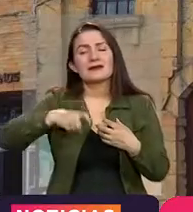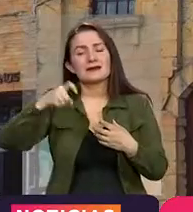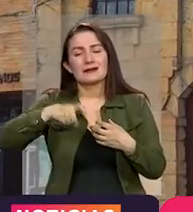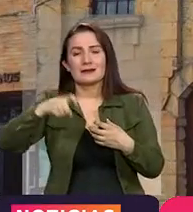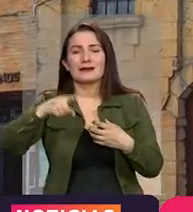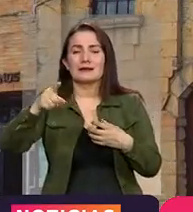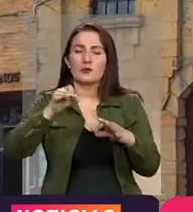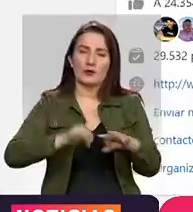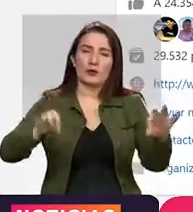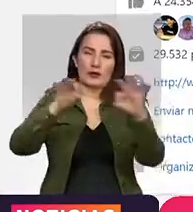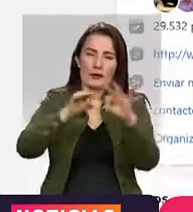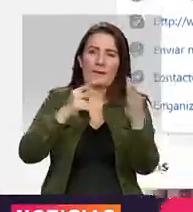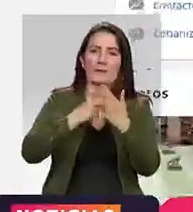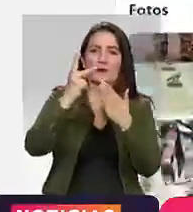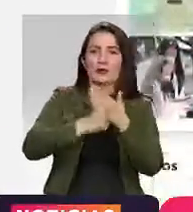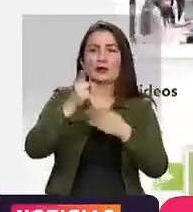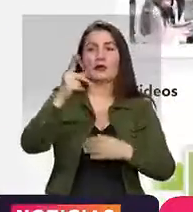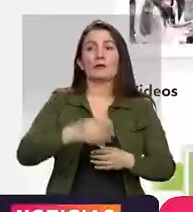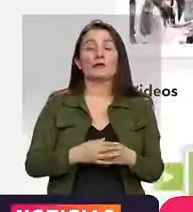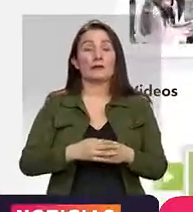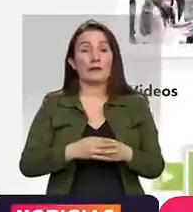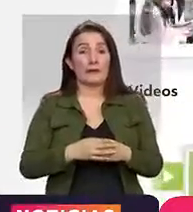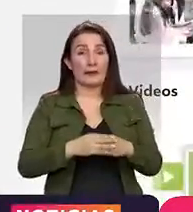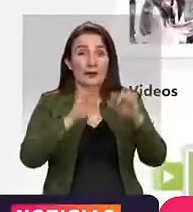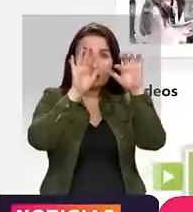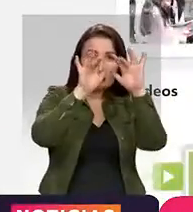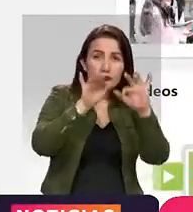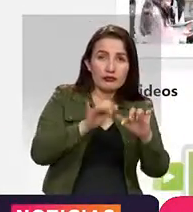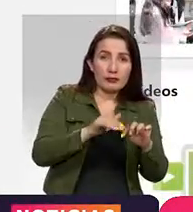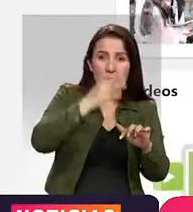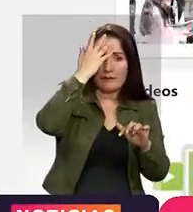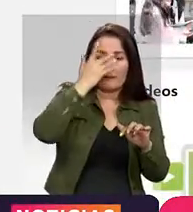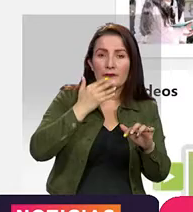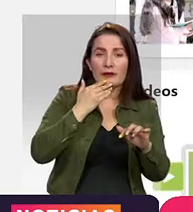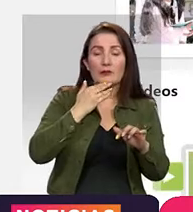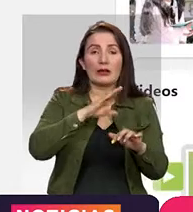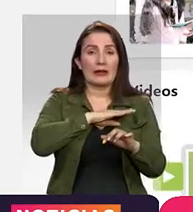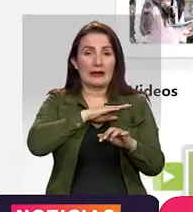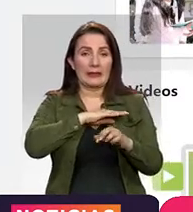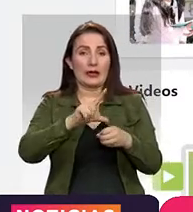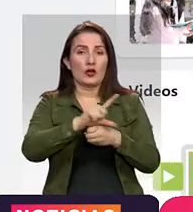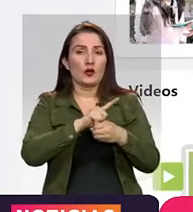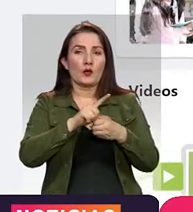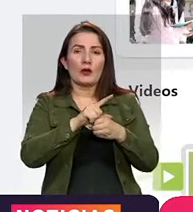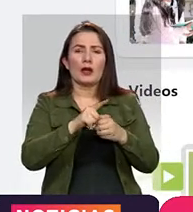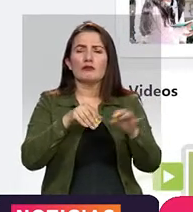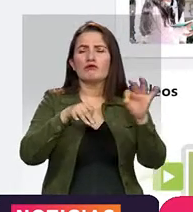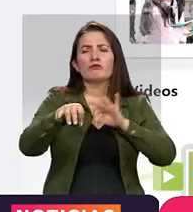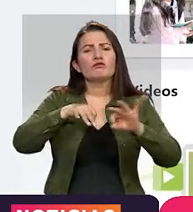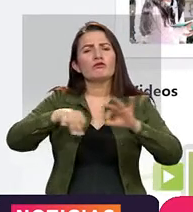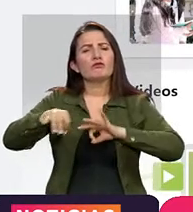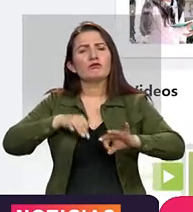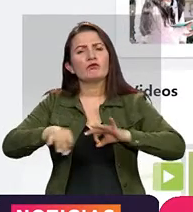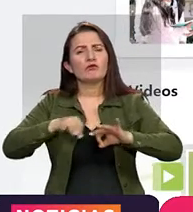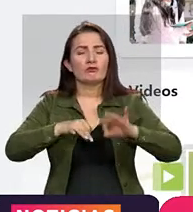necesidad de este importante proyecto. Asimismo, a través de la página de Facebook de la alcaldía local se podrá encontrar un explicativo con